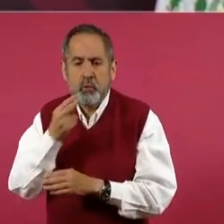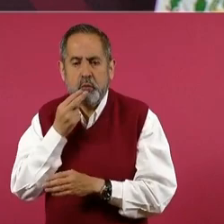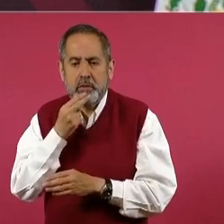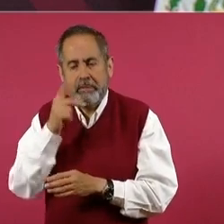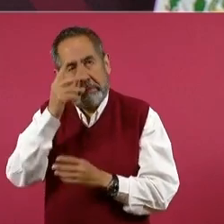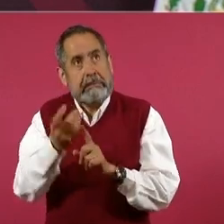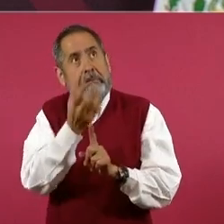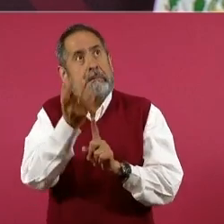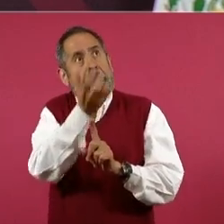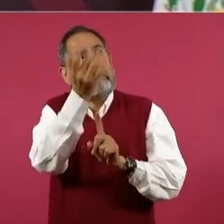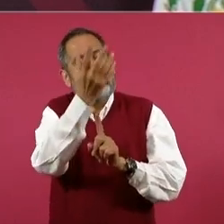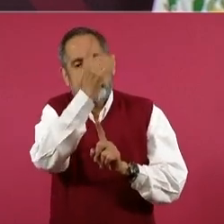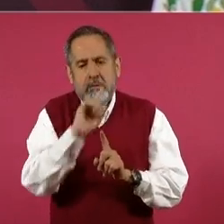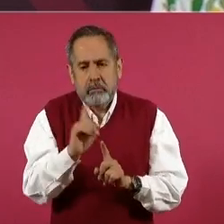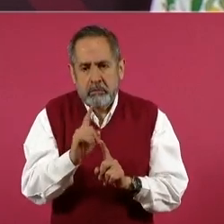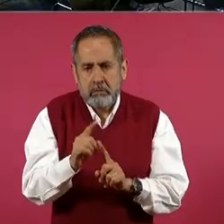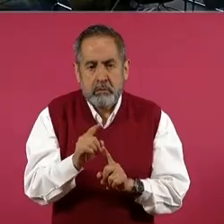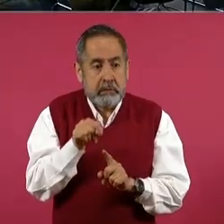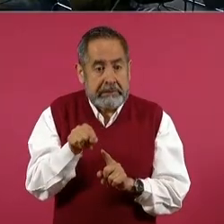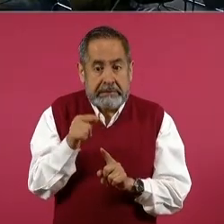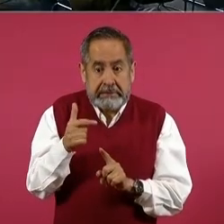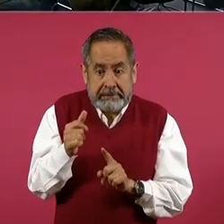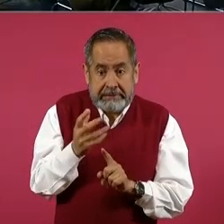para no quemarlo